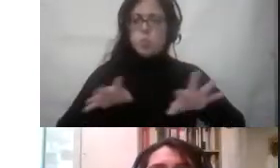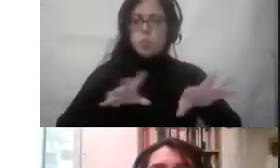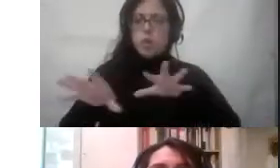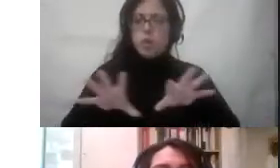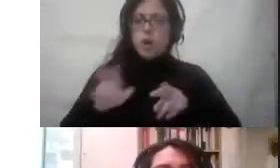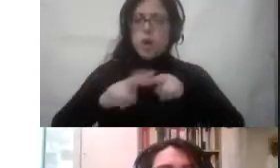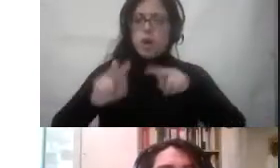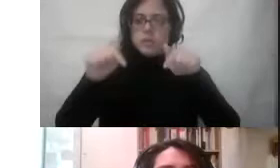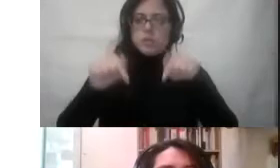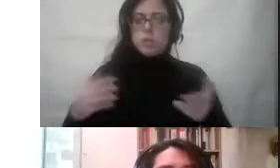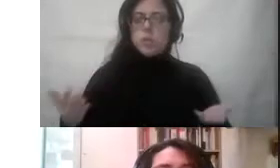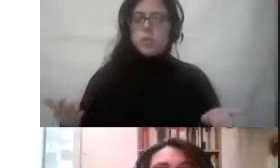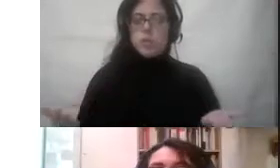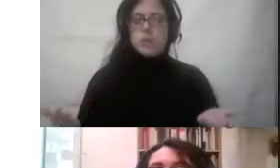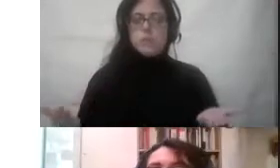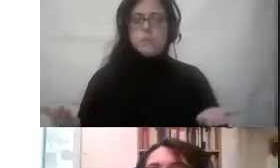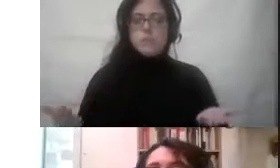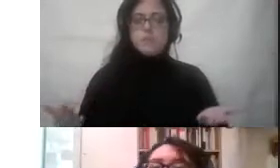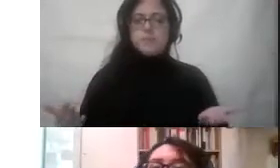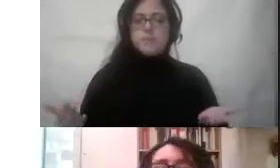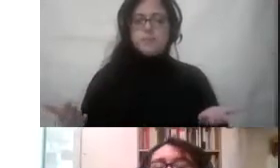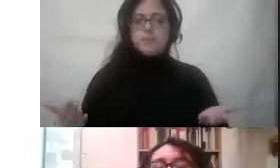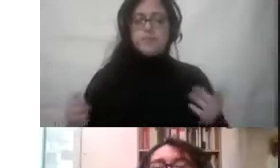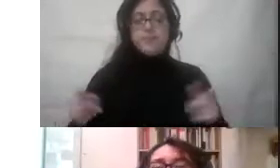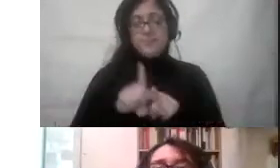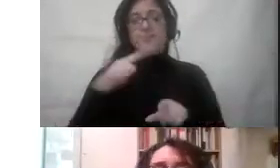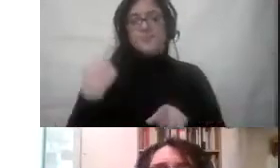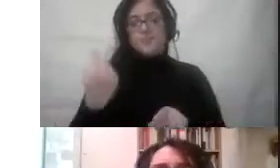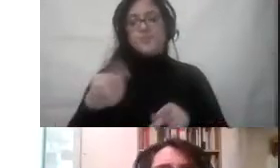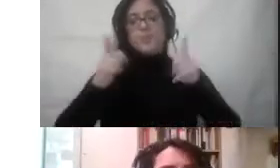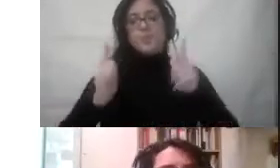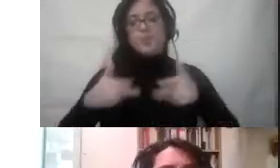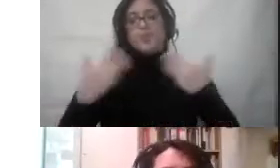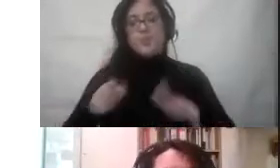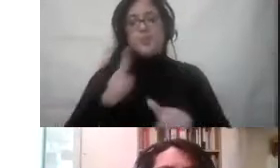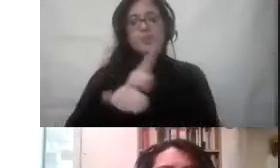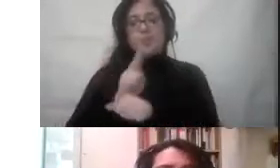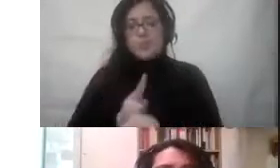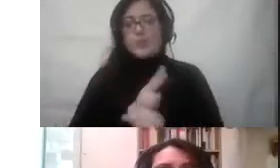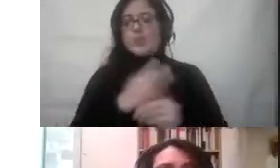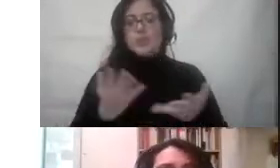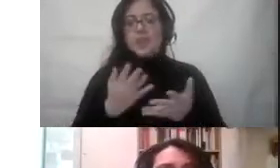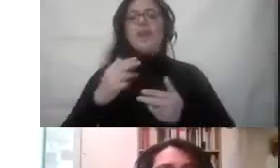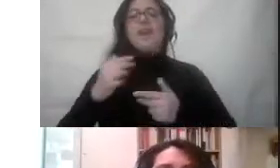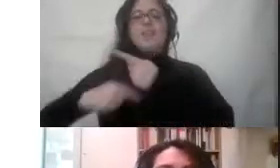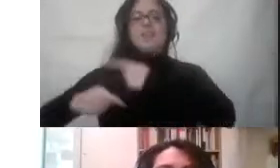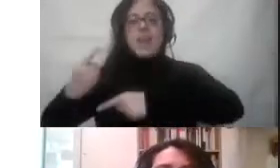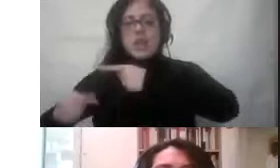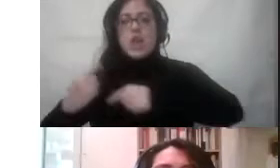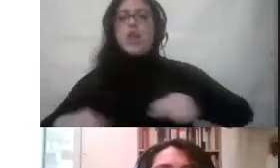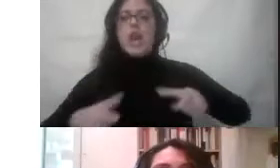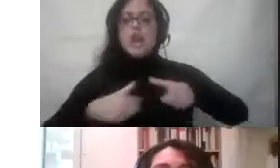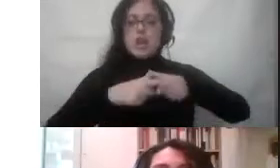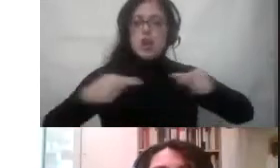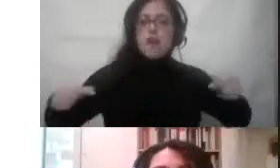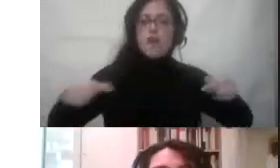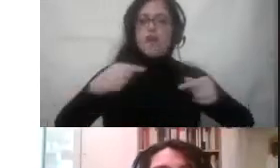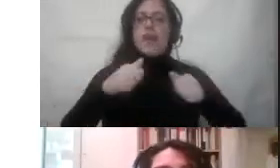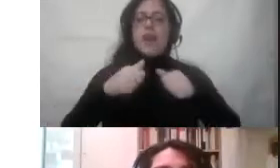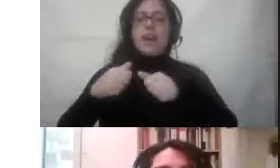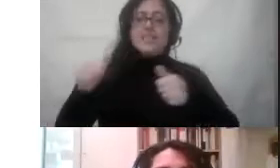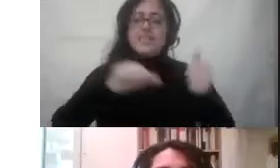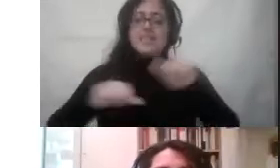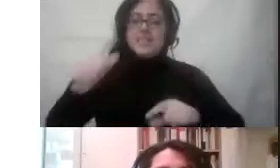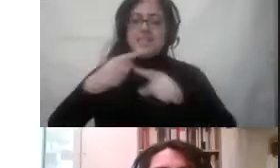contexto. Y por suerte somos profesores de historia, de geografía y de ciencias sociales, porque tenemos las herramientas para poder